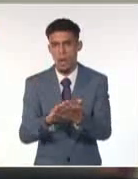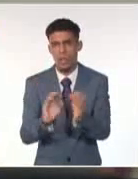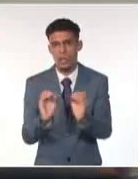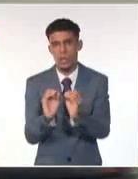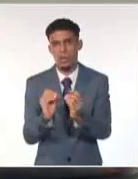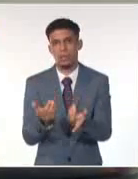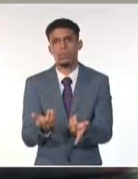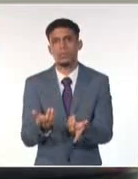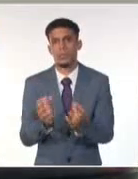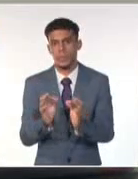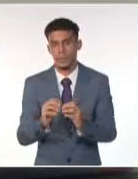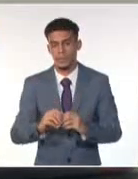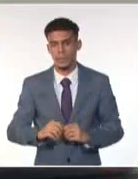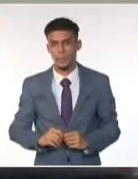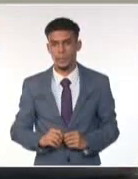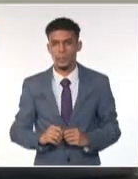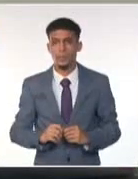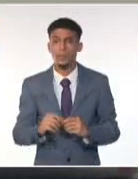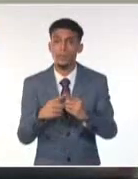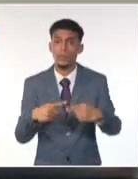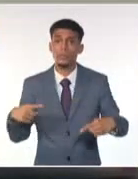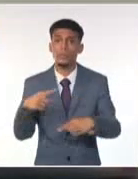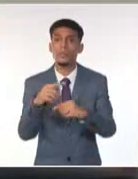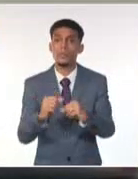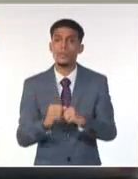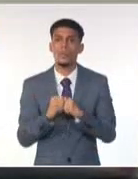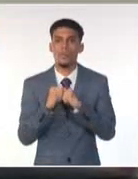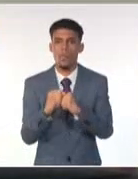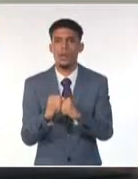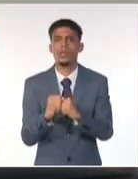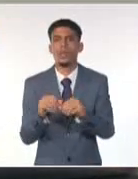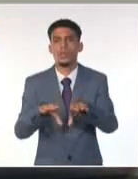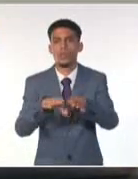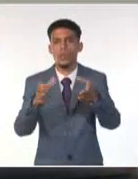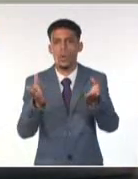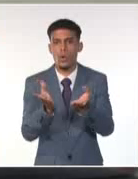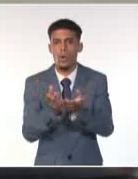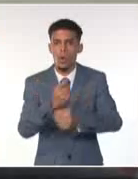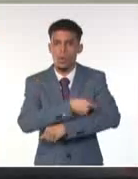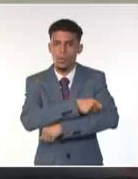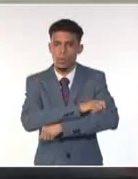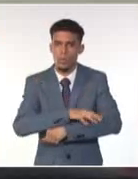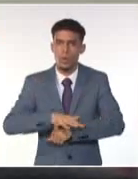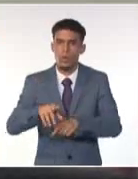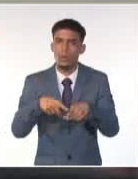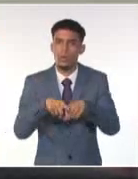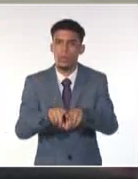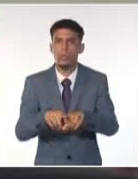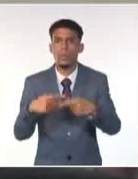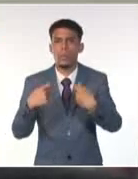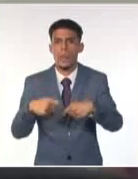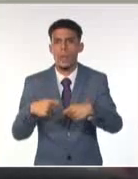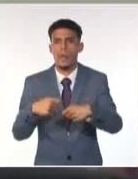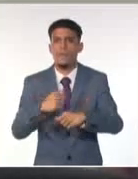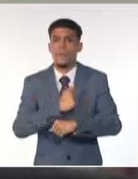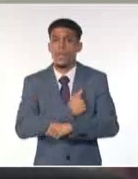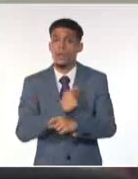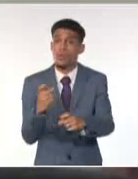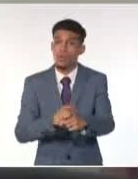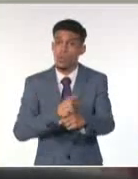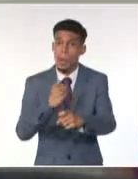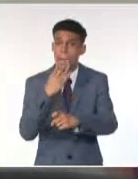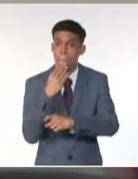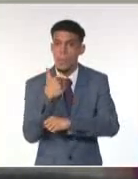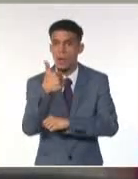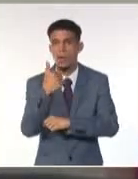unidad de todos los que de una manera u otra, que es la inmensa mayoría, queremos tener un mejor